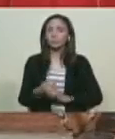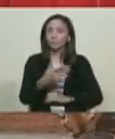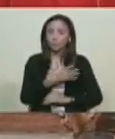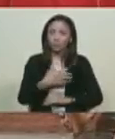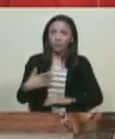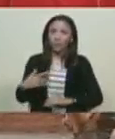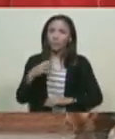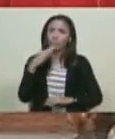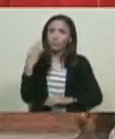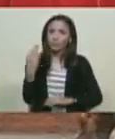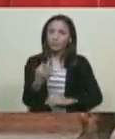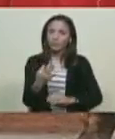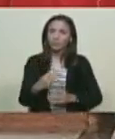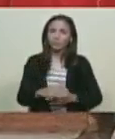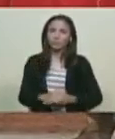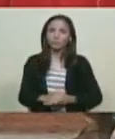Francisco,